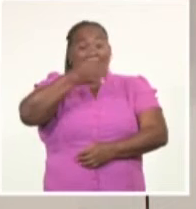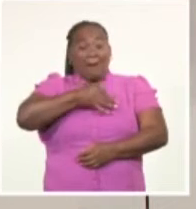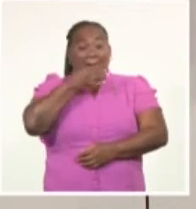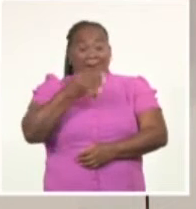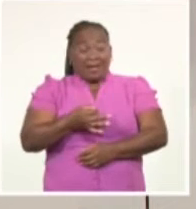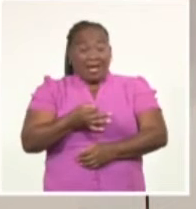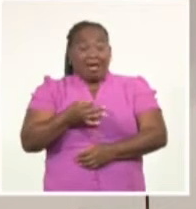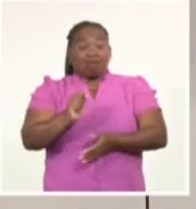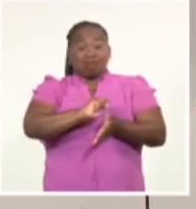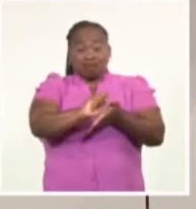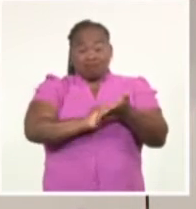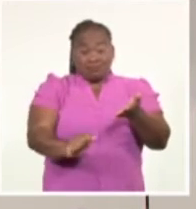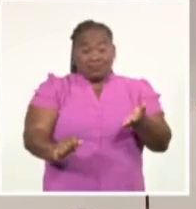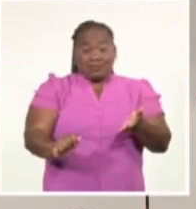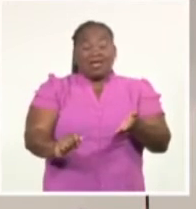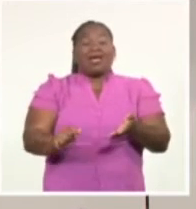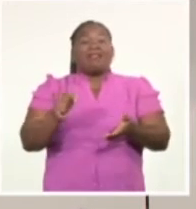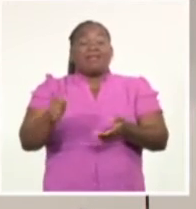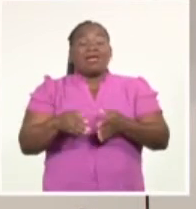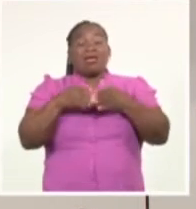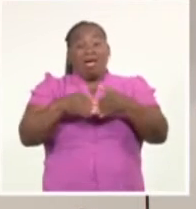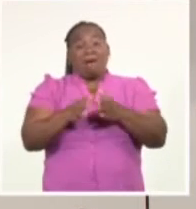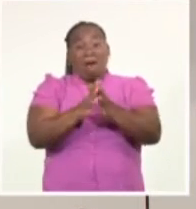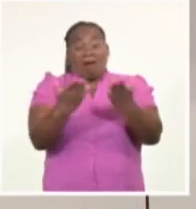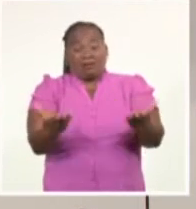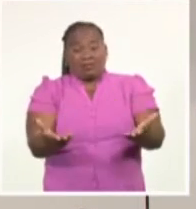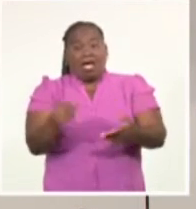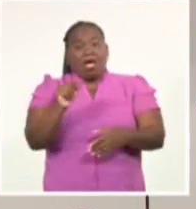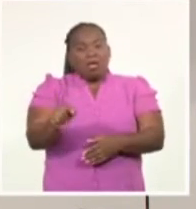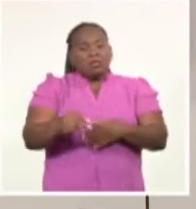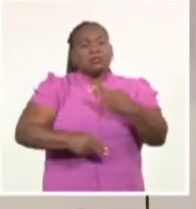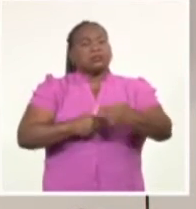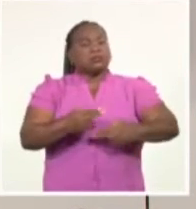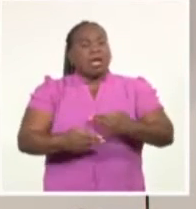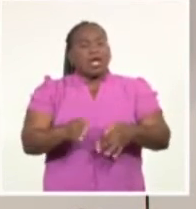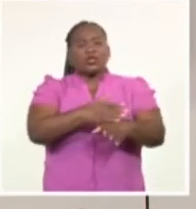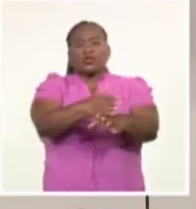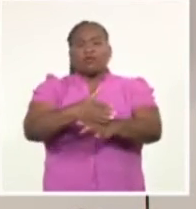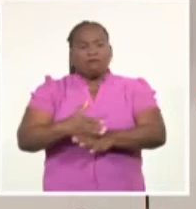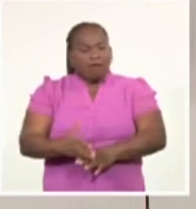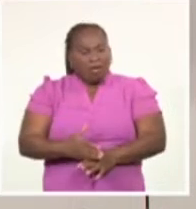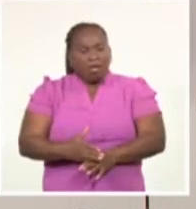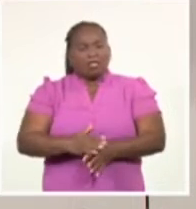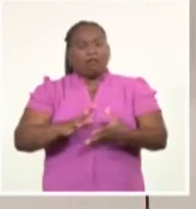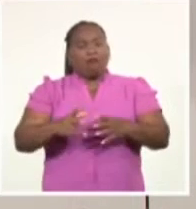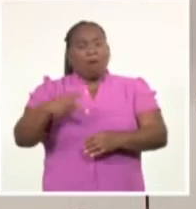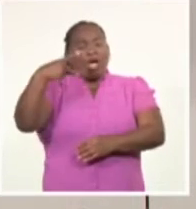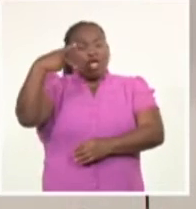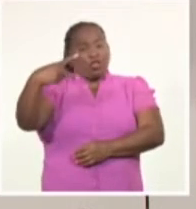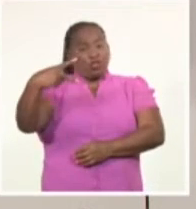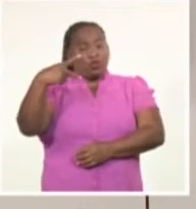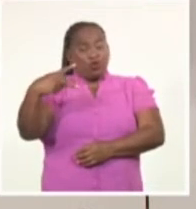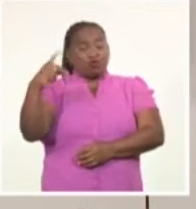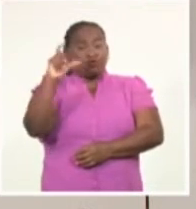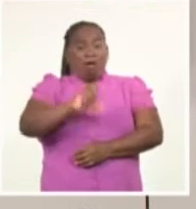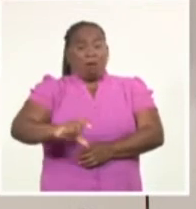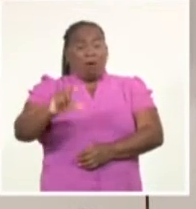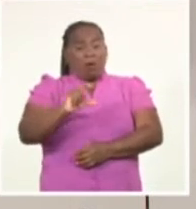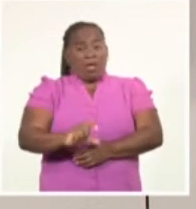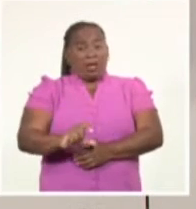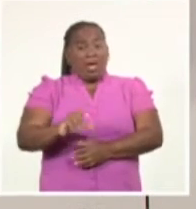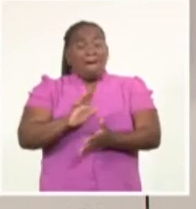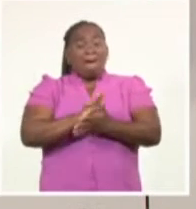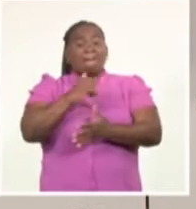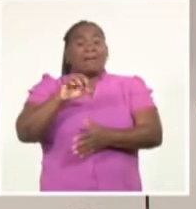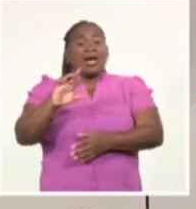De la música del himno nacional se han realizado varias versiones a lo largo de la historia. A dos de ellas, del camagüeyano José Marín